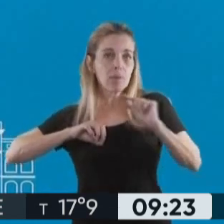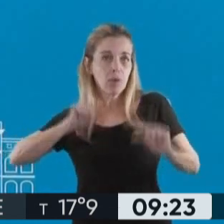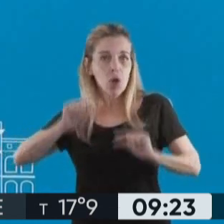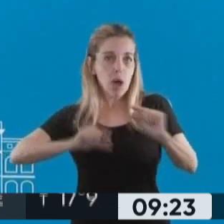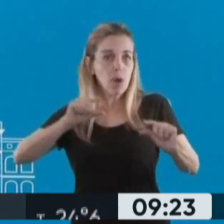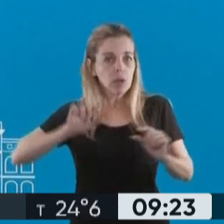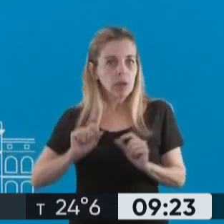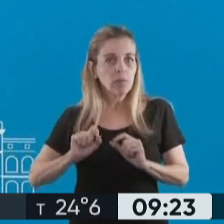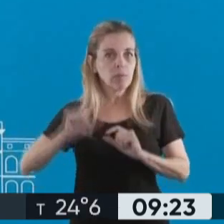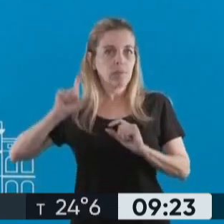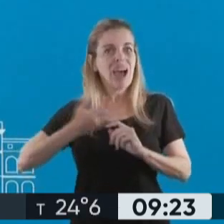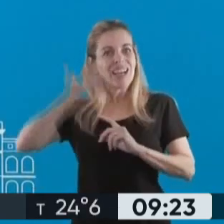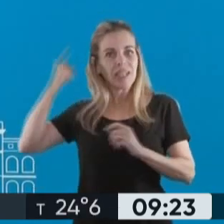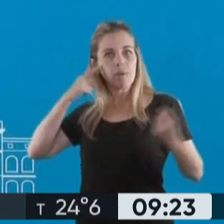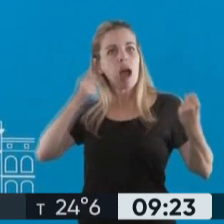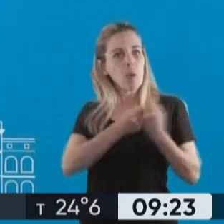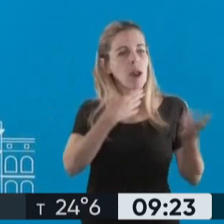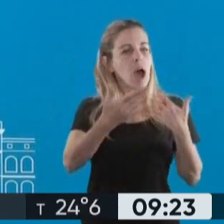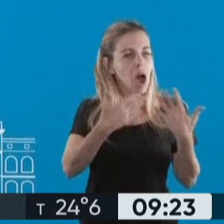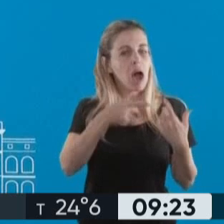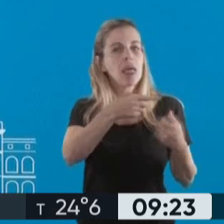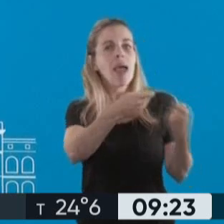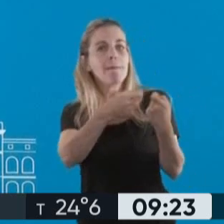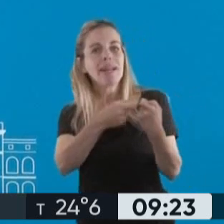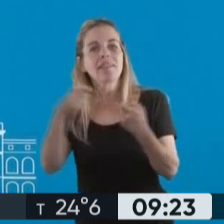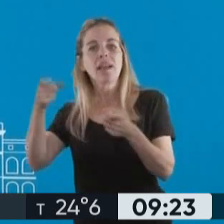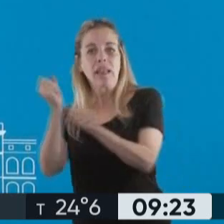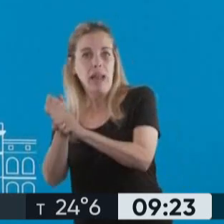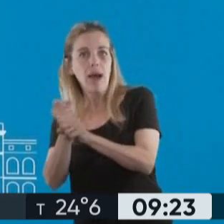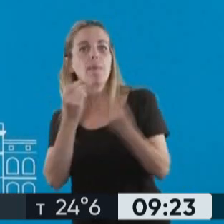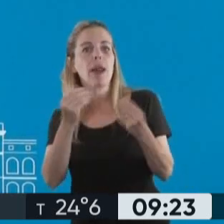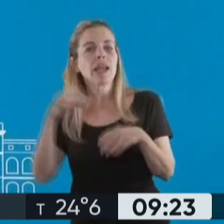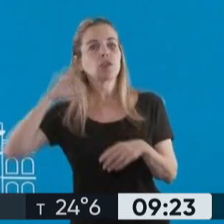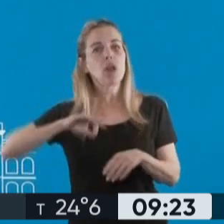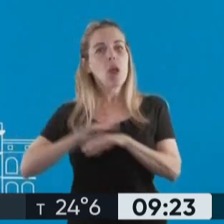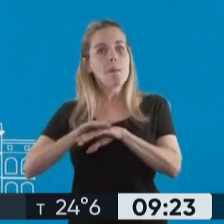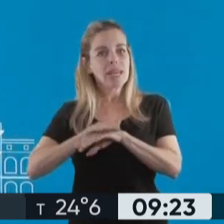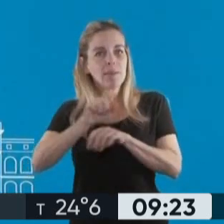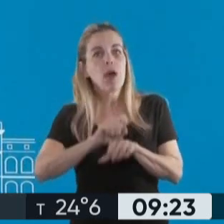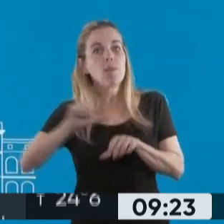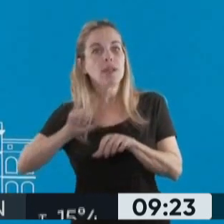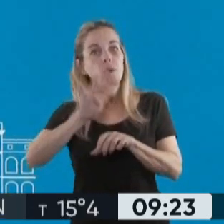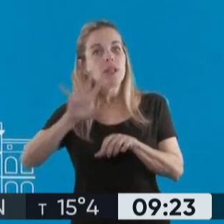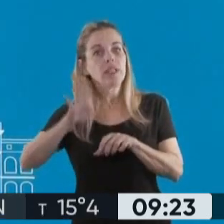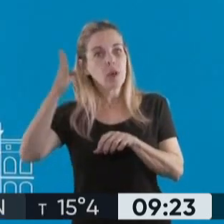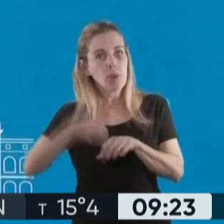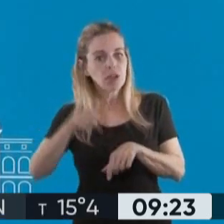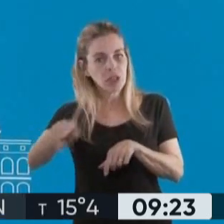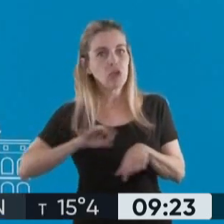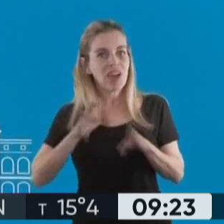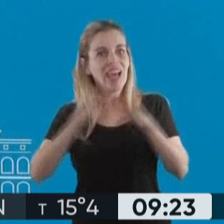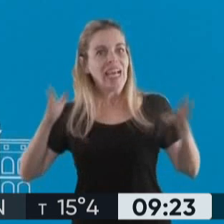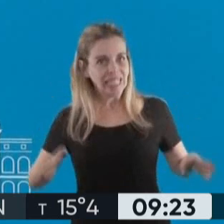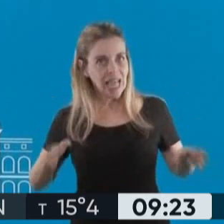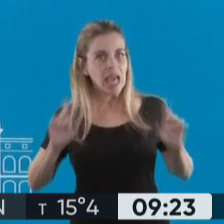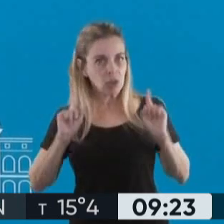un acuerdo entre empresarios y trabajadores para que el salario mínimo vital y móvil se incremente 45% este año, esos aumentos y